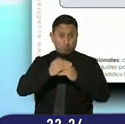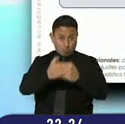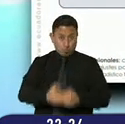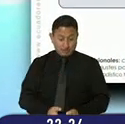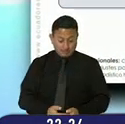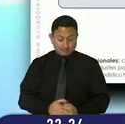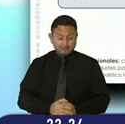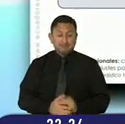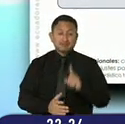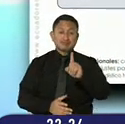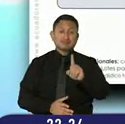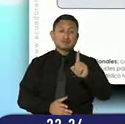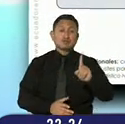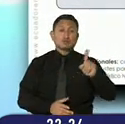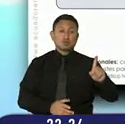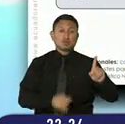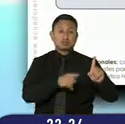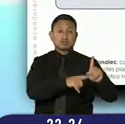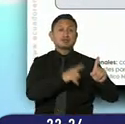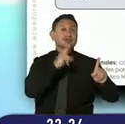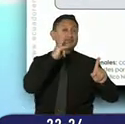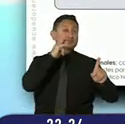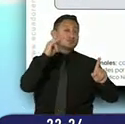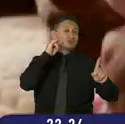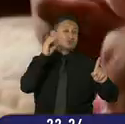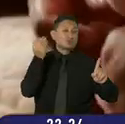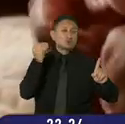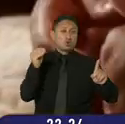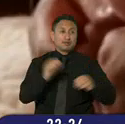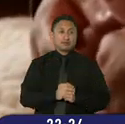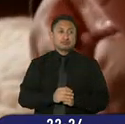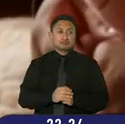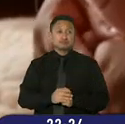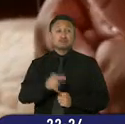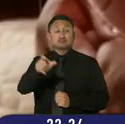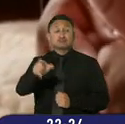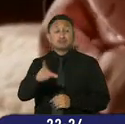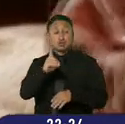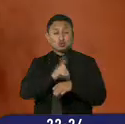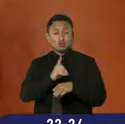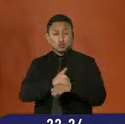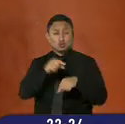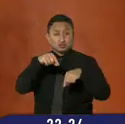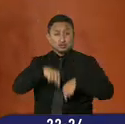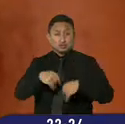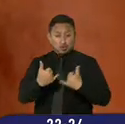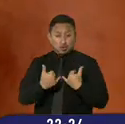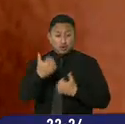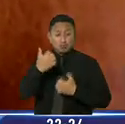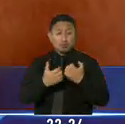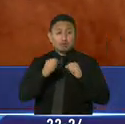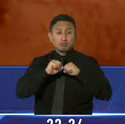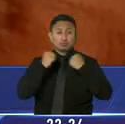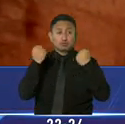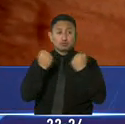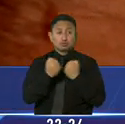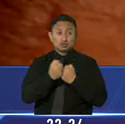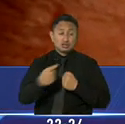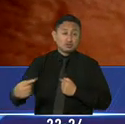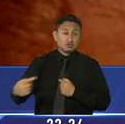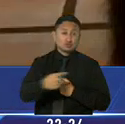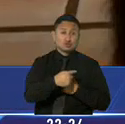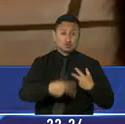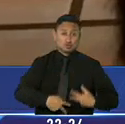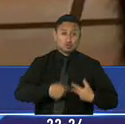111 son de niñas y adolescentes. Expertos coinciden en que esta fractura social que retrasa sueños y anhelos debe